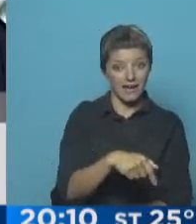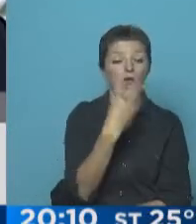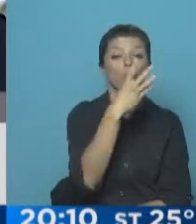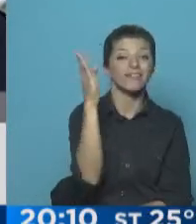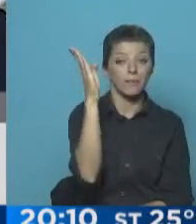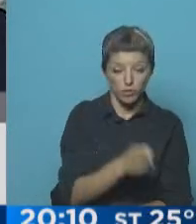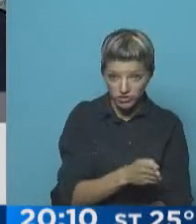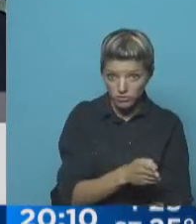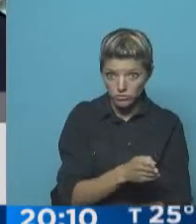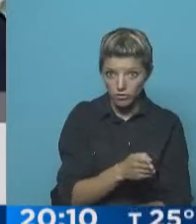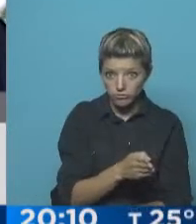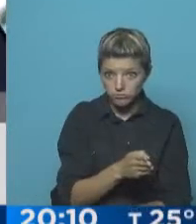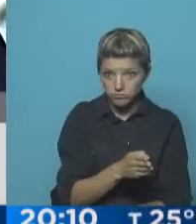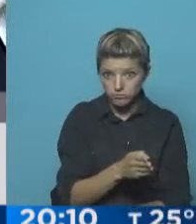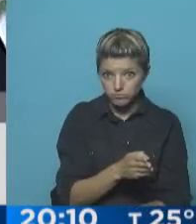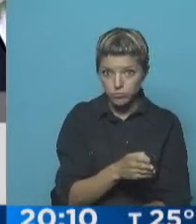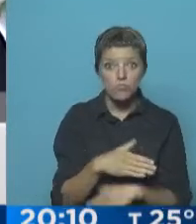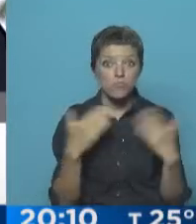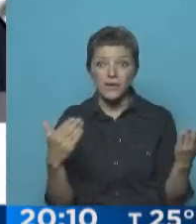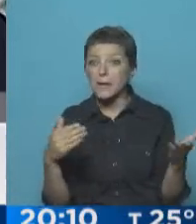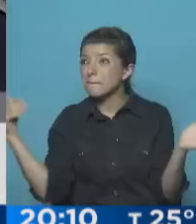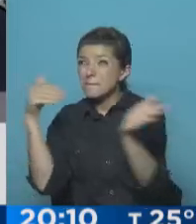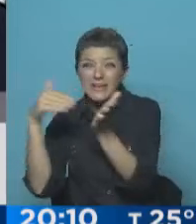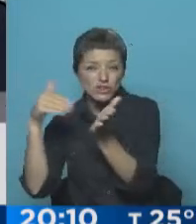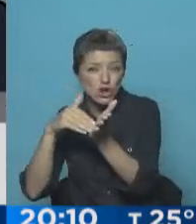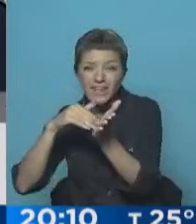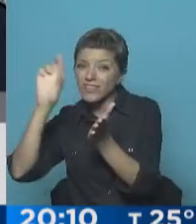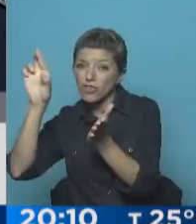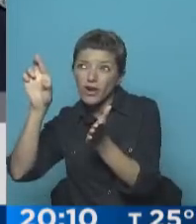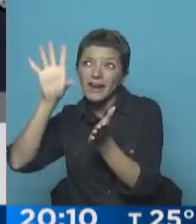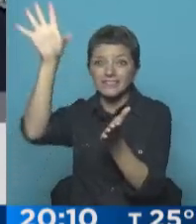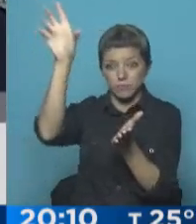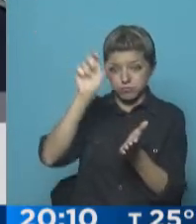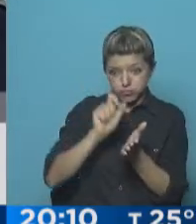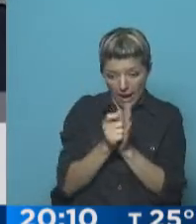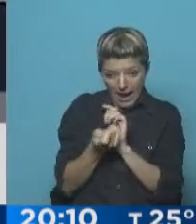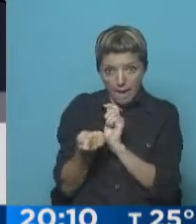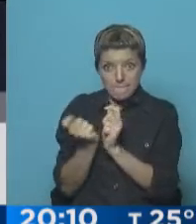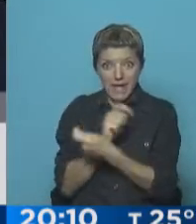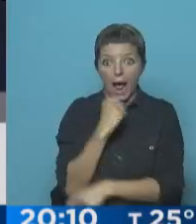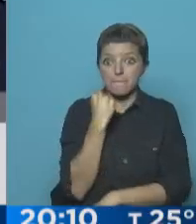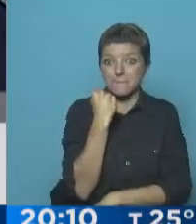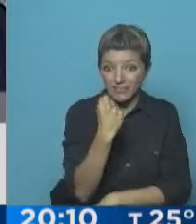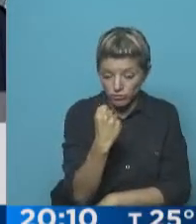40%, pueden venir millones de dólares, transformarse